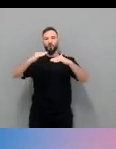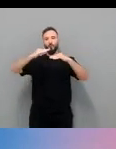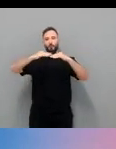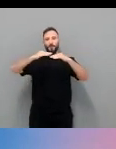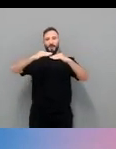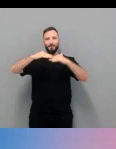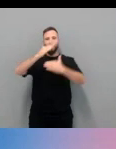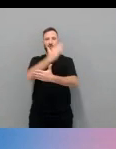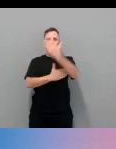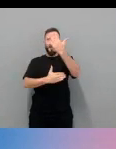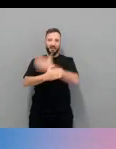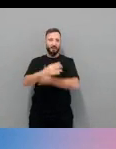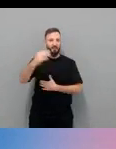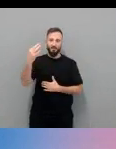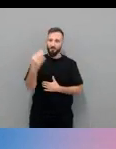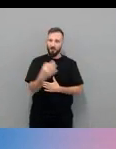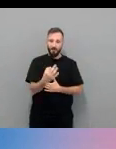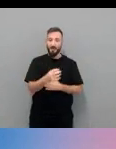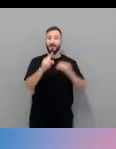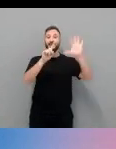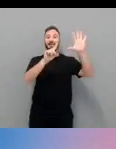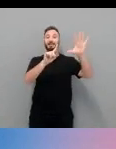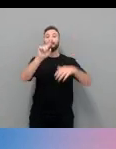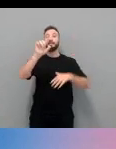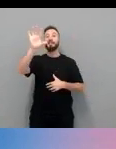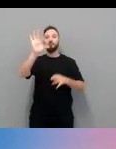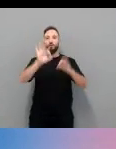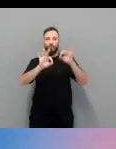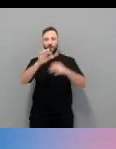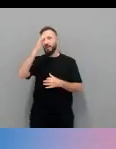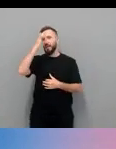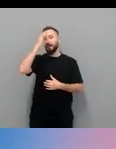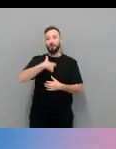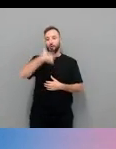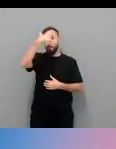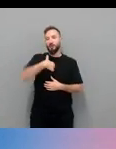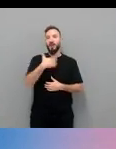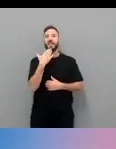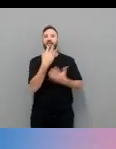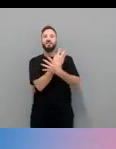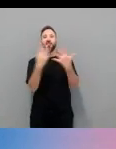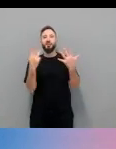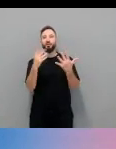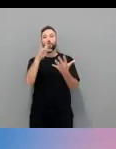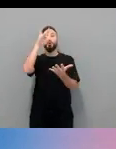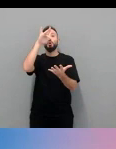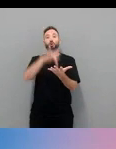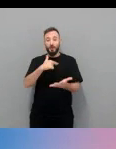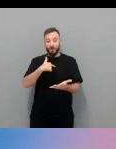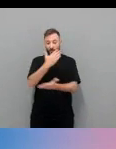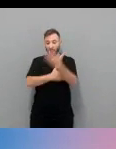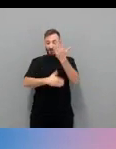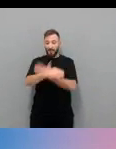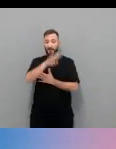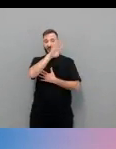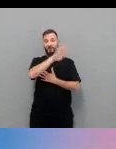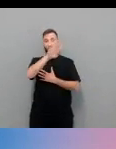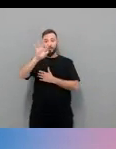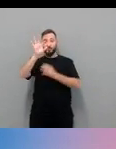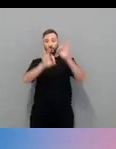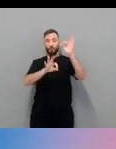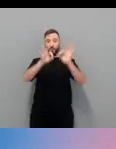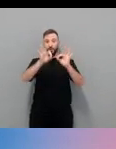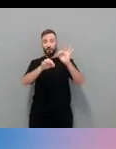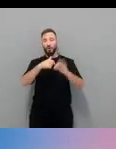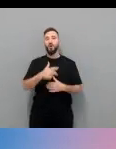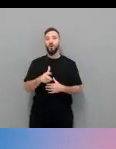de discapacidad. 35. Es decir, si yo cumplo 18 años y tengo un 44%, no voy a tener